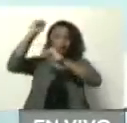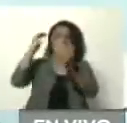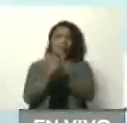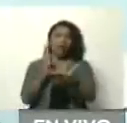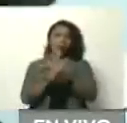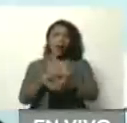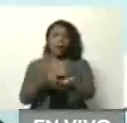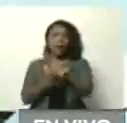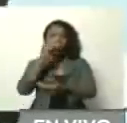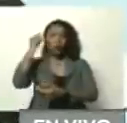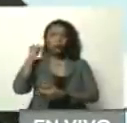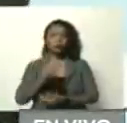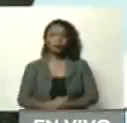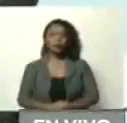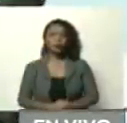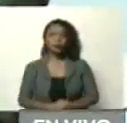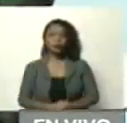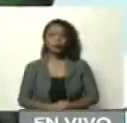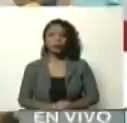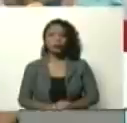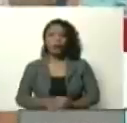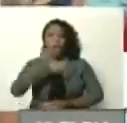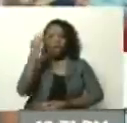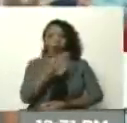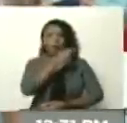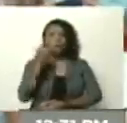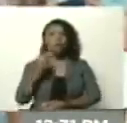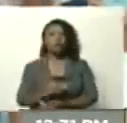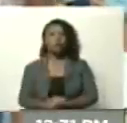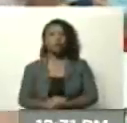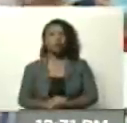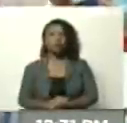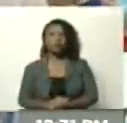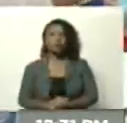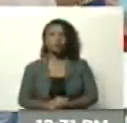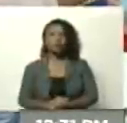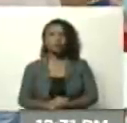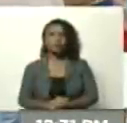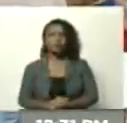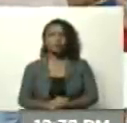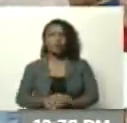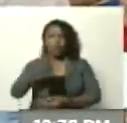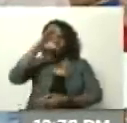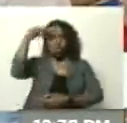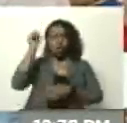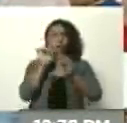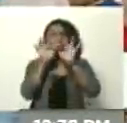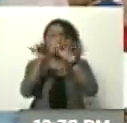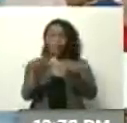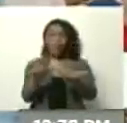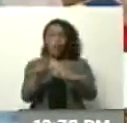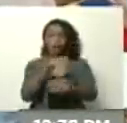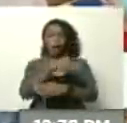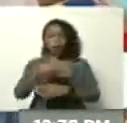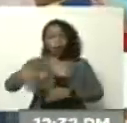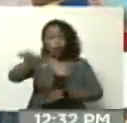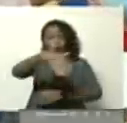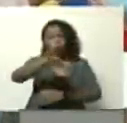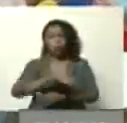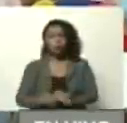hermanas el compromiso yo me lo bendiga a todos